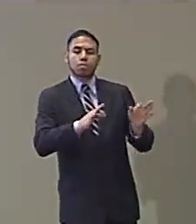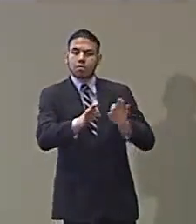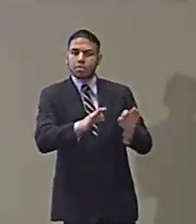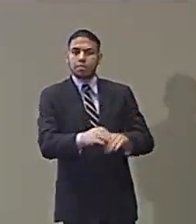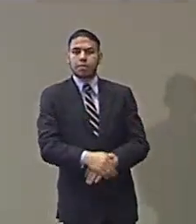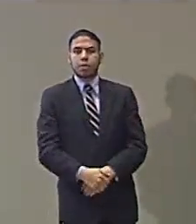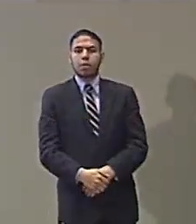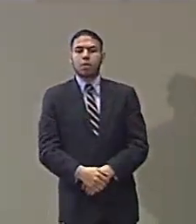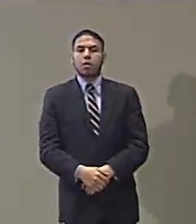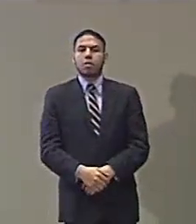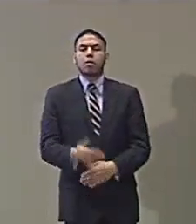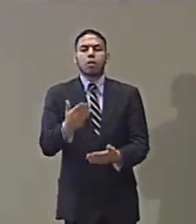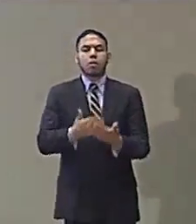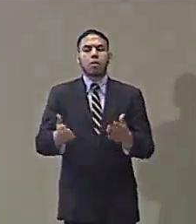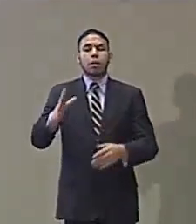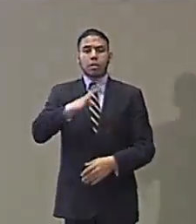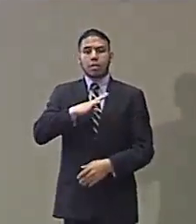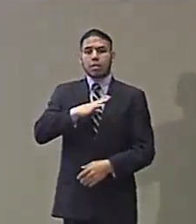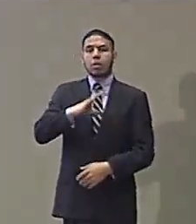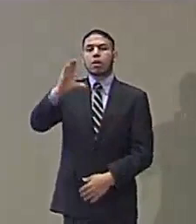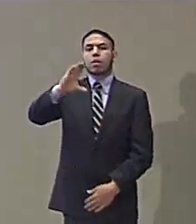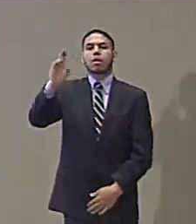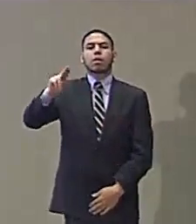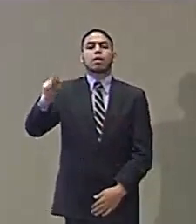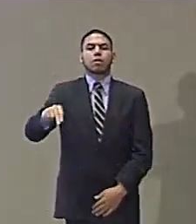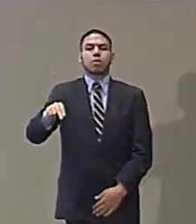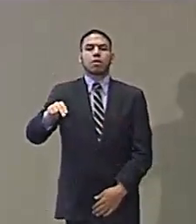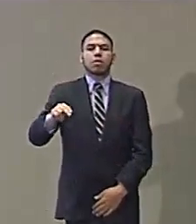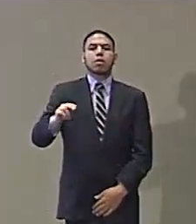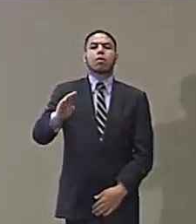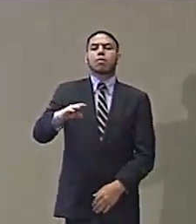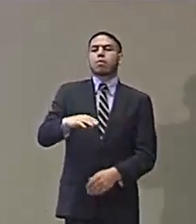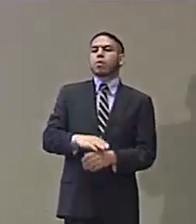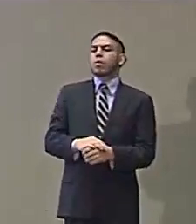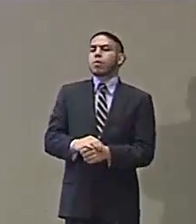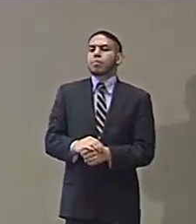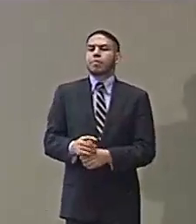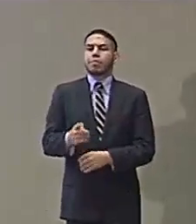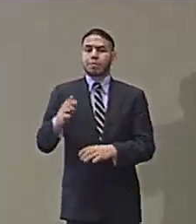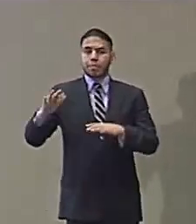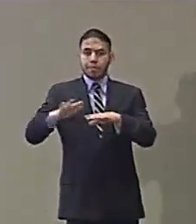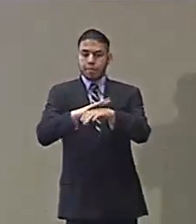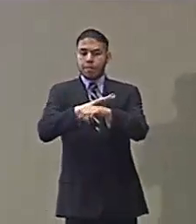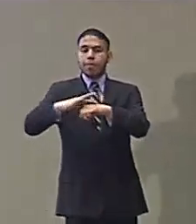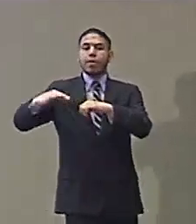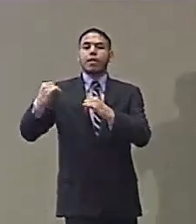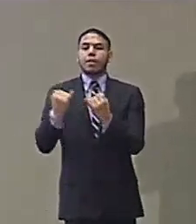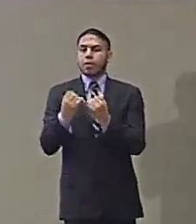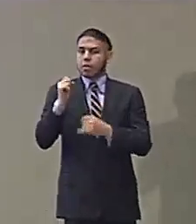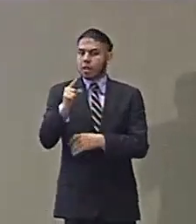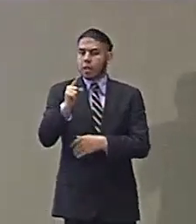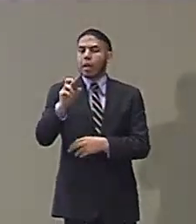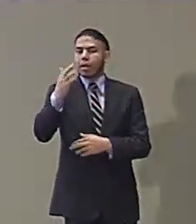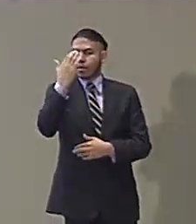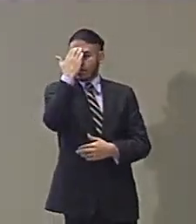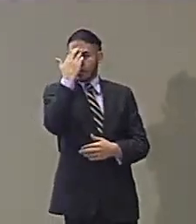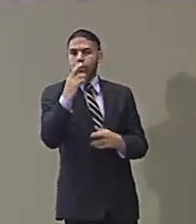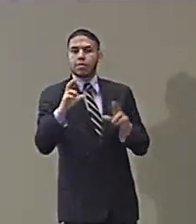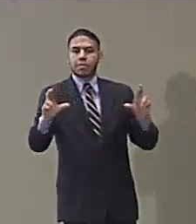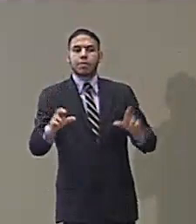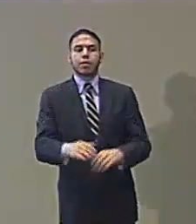destinos como cancún como puerto vallarta son ya iconos reconocidos en el mundo